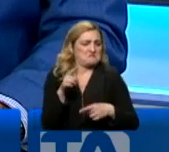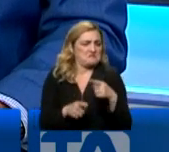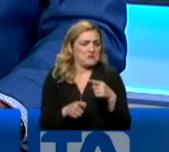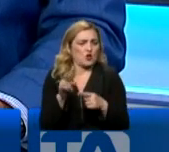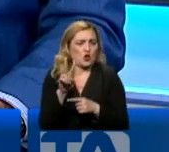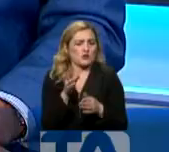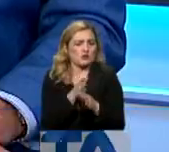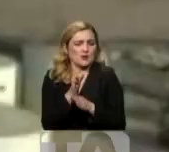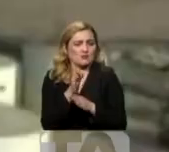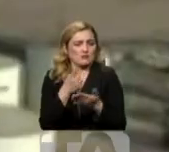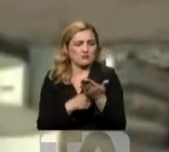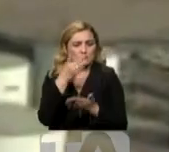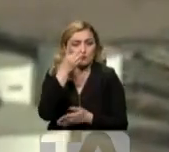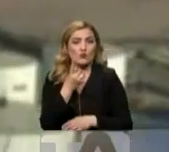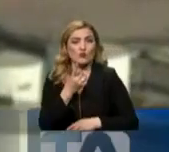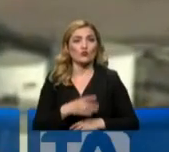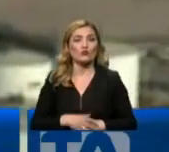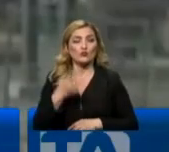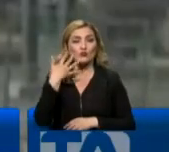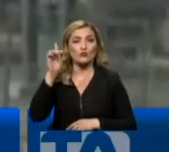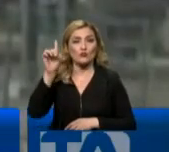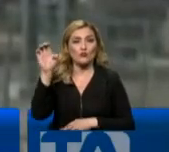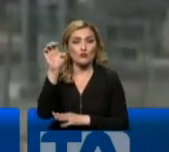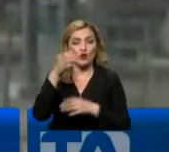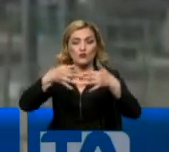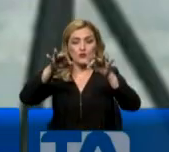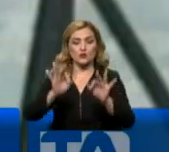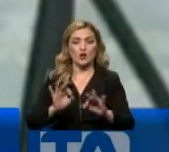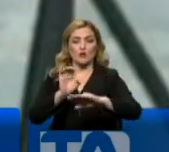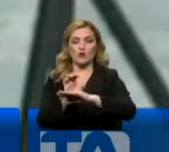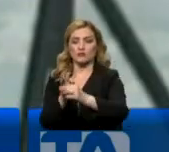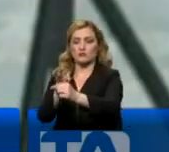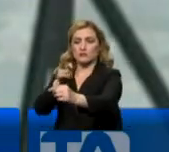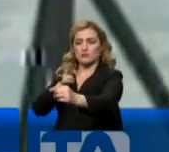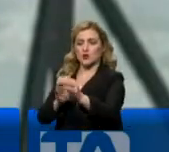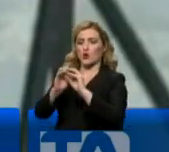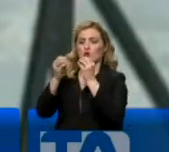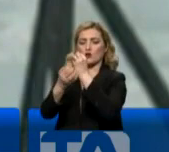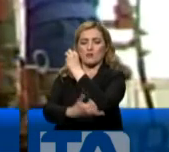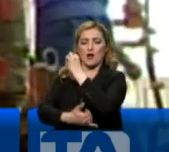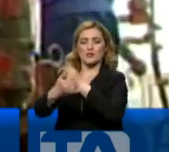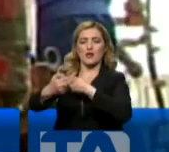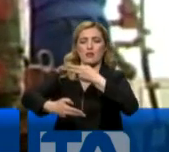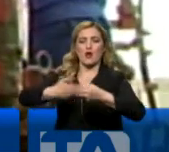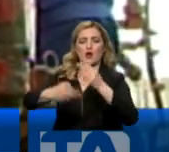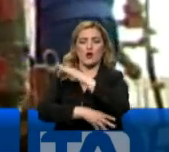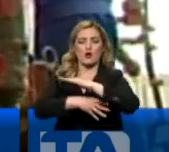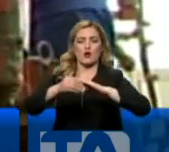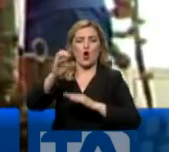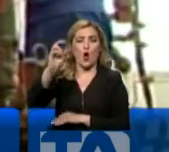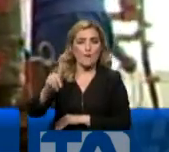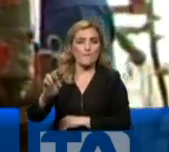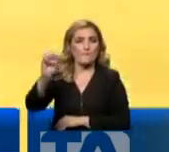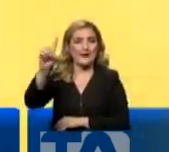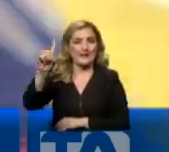analizan la decisión. El 1 de enero se oficializó la salida de Ecuador de la Organización de Países Exportadores de Petróleo, OPEP.